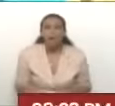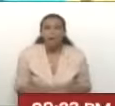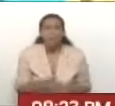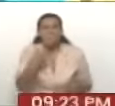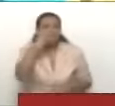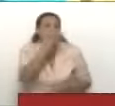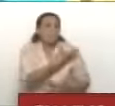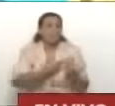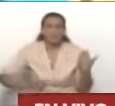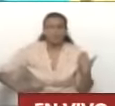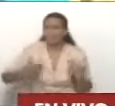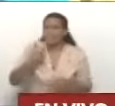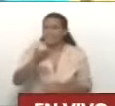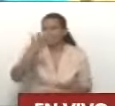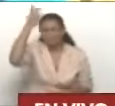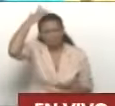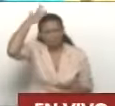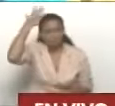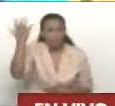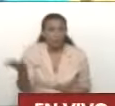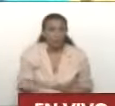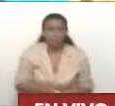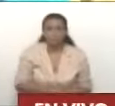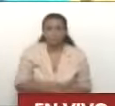era presidente de Venezuela? ¿Cómo se llamaba?